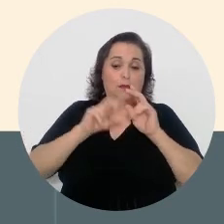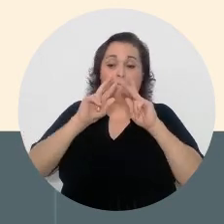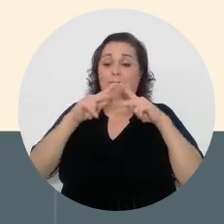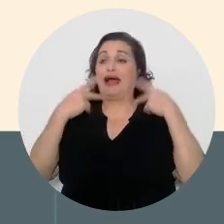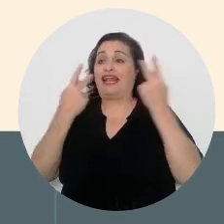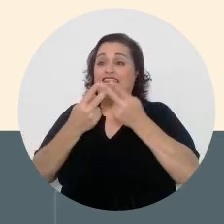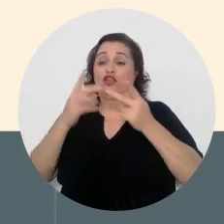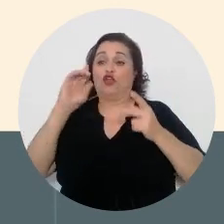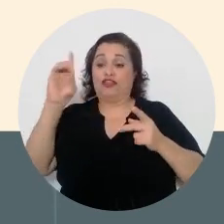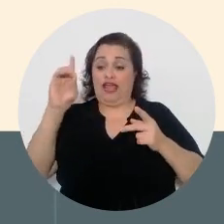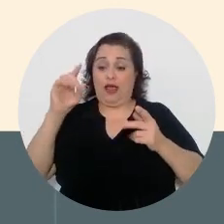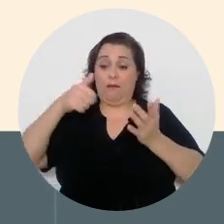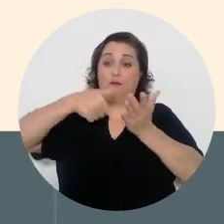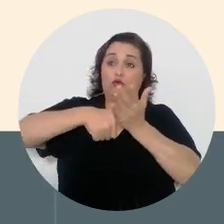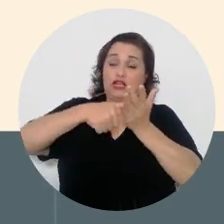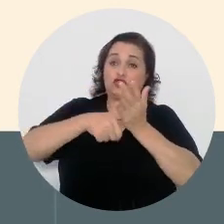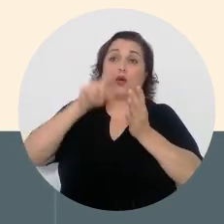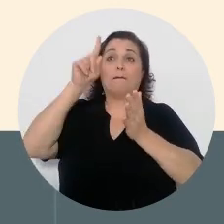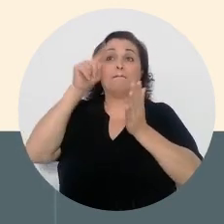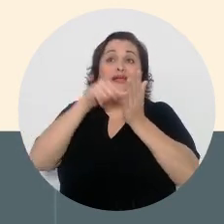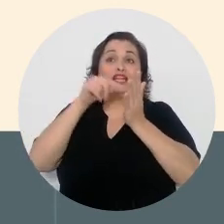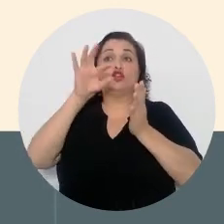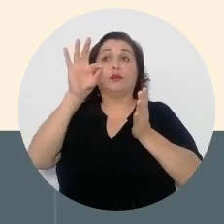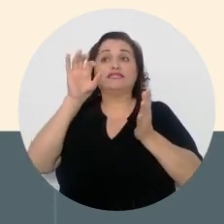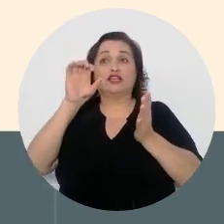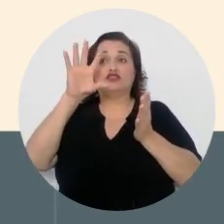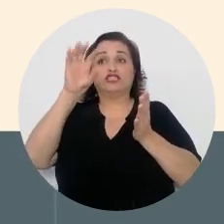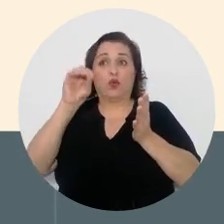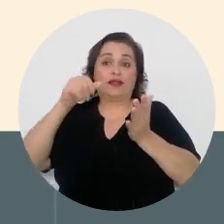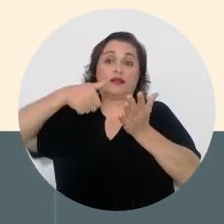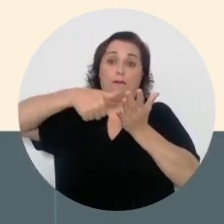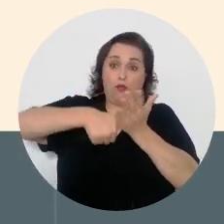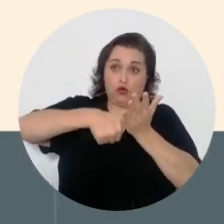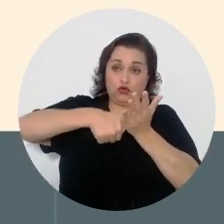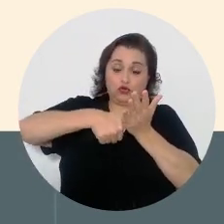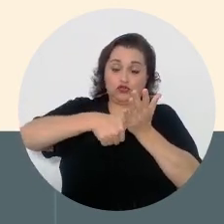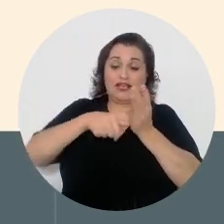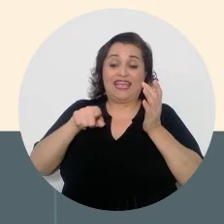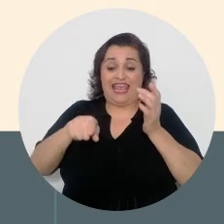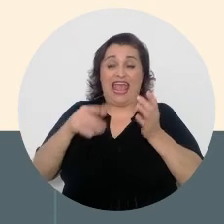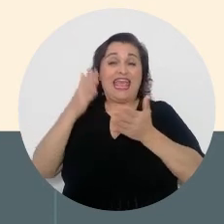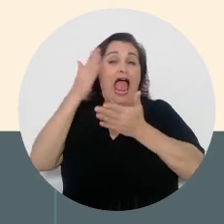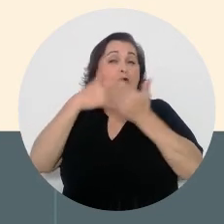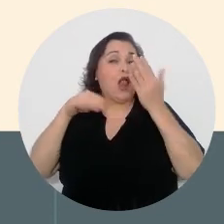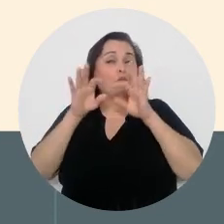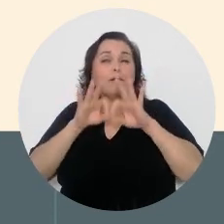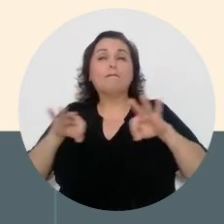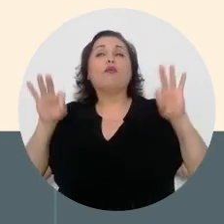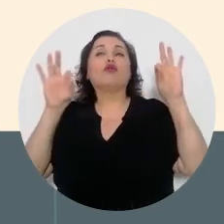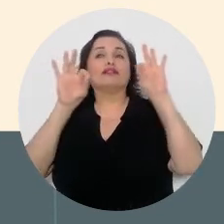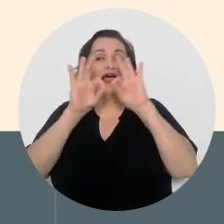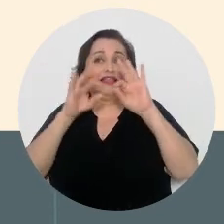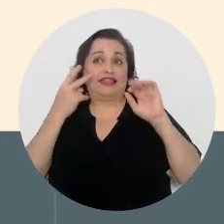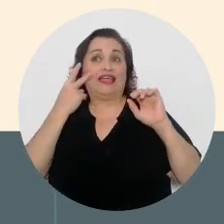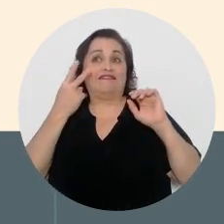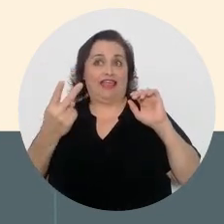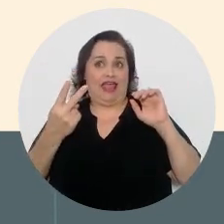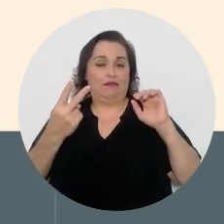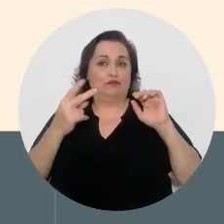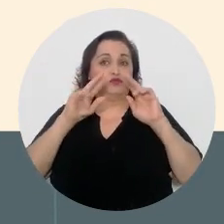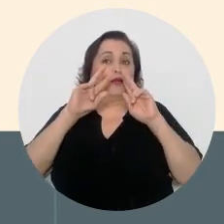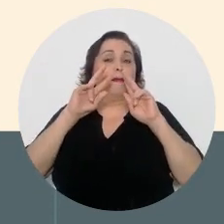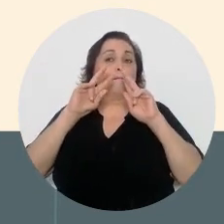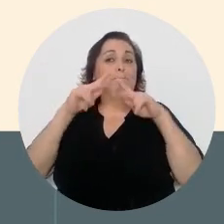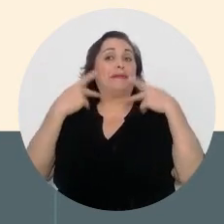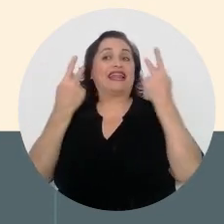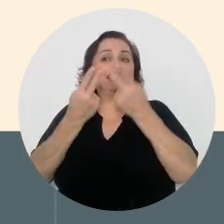2,100 votos, el partido D una votación de 1,950 votos, y aquí hay algo muy importante